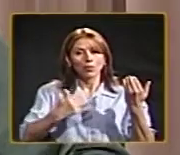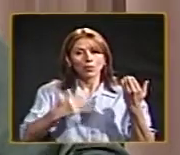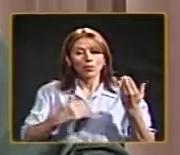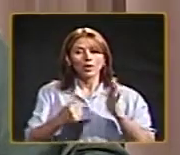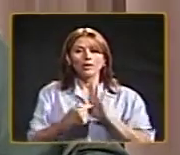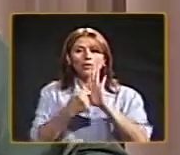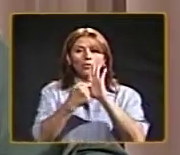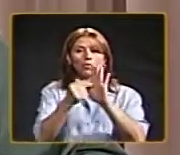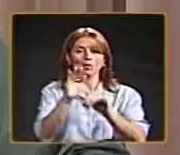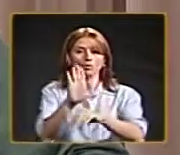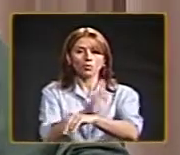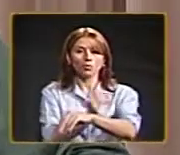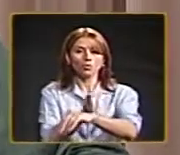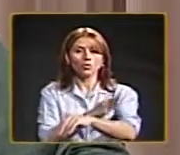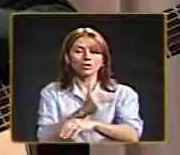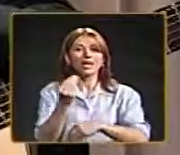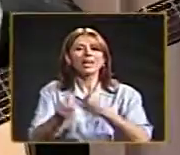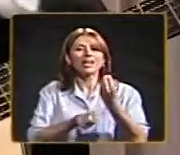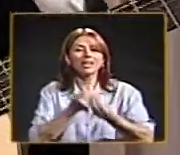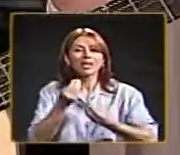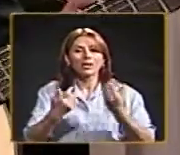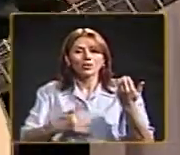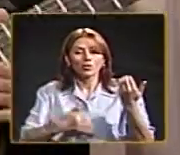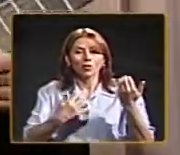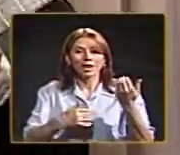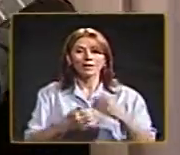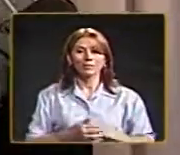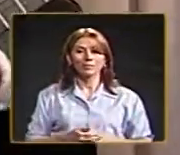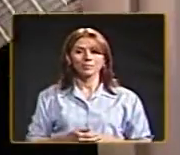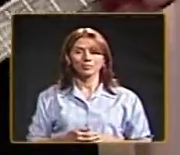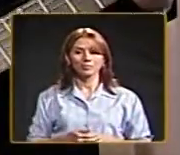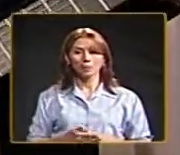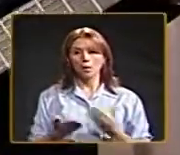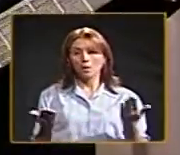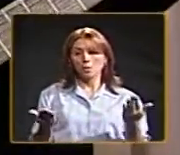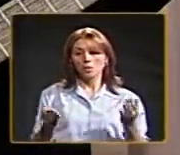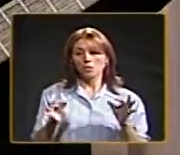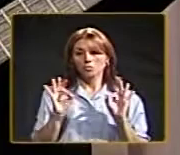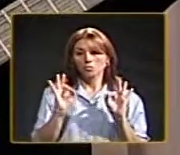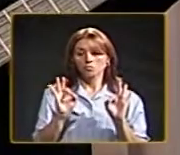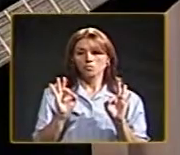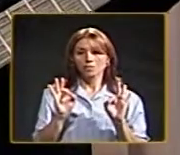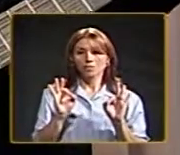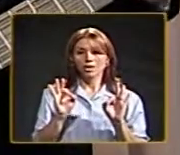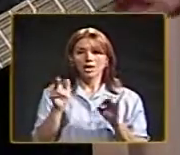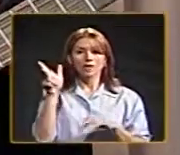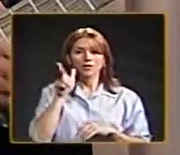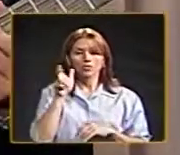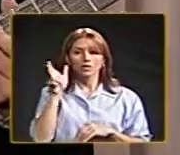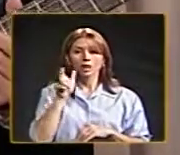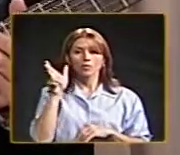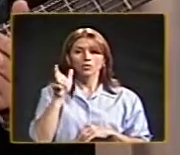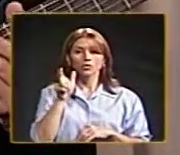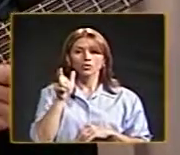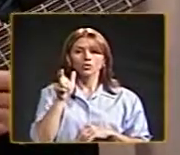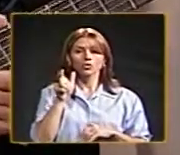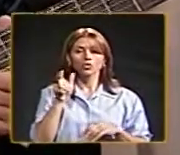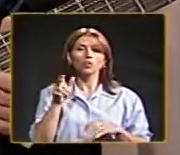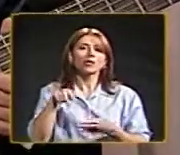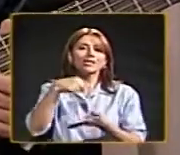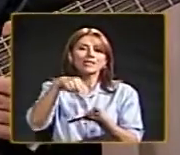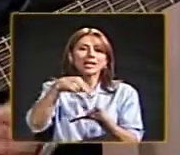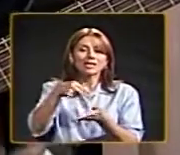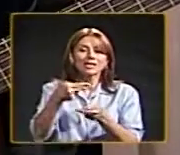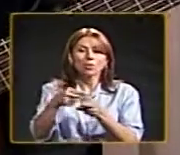de sus interpretaciones. Mucho gusto. ¿Qué nos toca, Luis? Con mucho gusto, Roberto. Bueno, ¿qué le parece? Escuchamos unas danzas